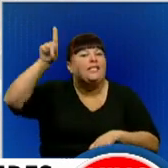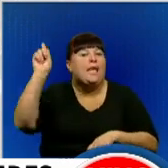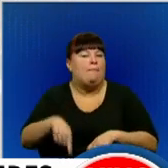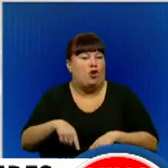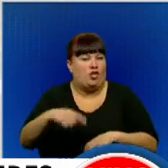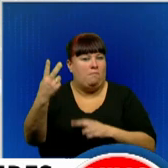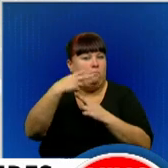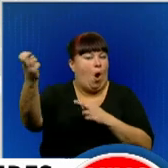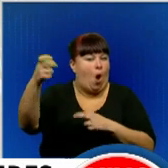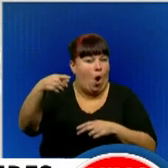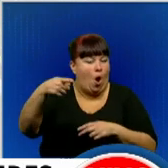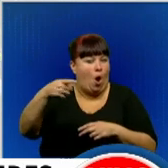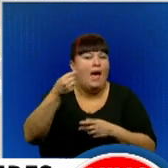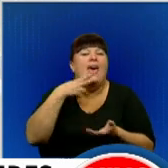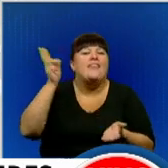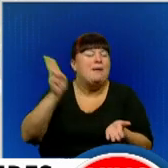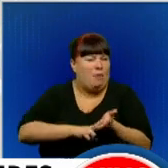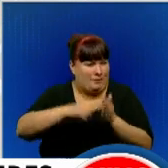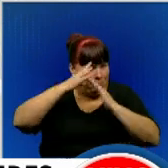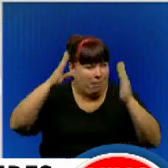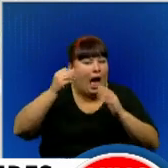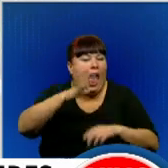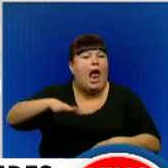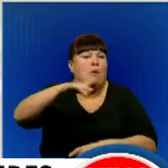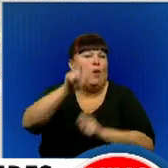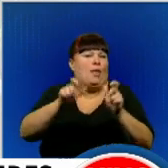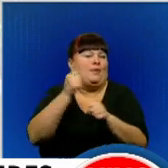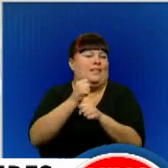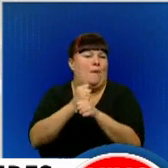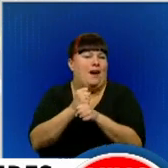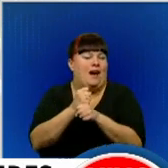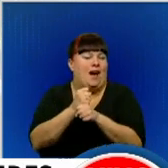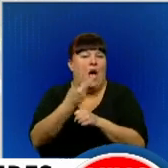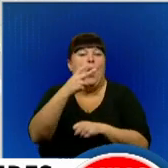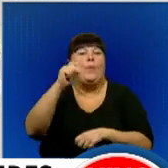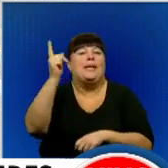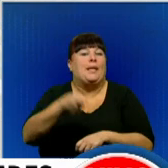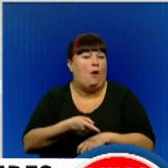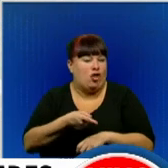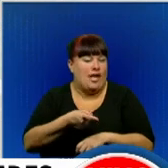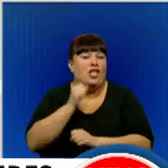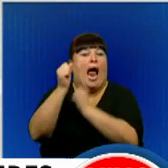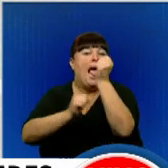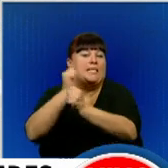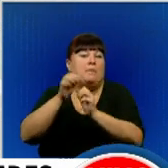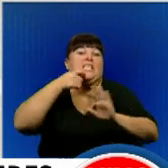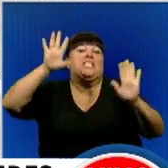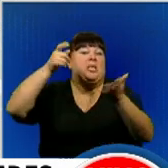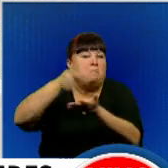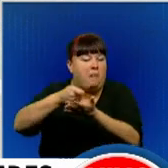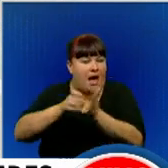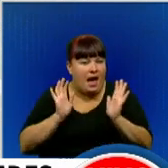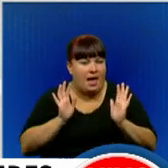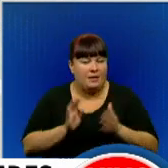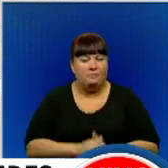ciento de un impuestazo al pueblo trabajador el 20 por ciento a las empresas y lo pagan